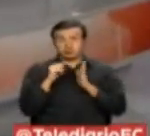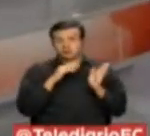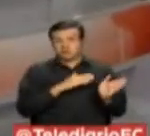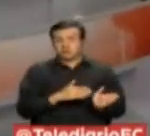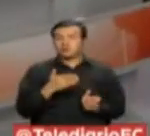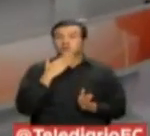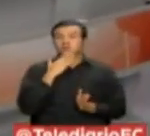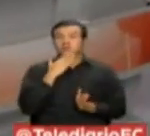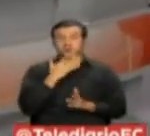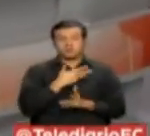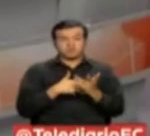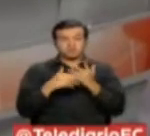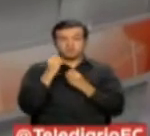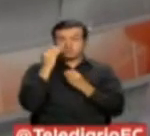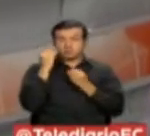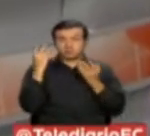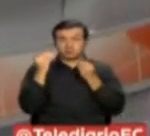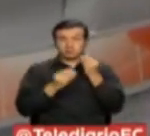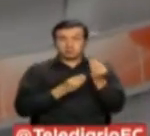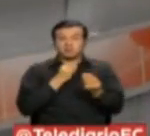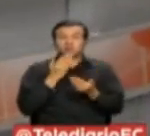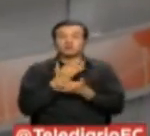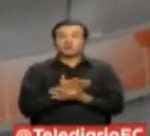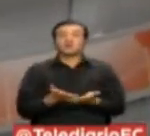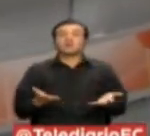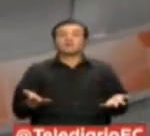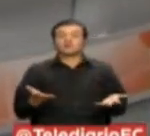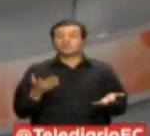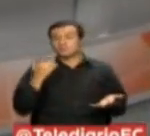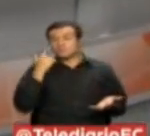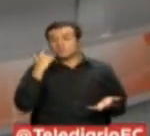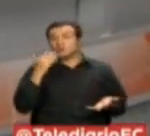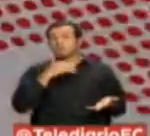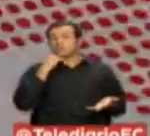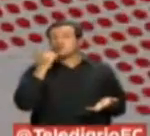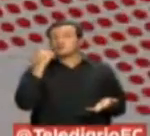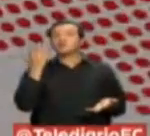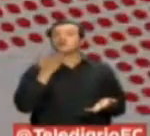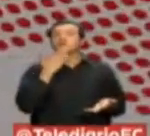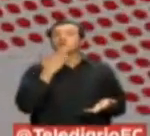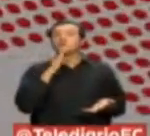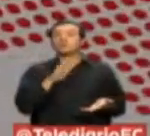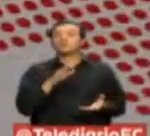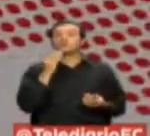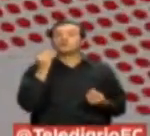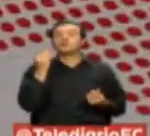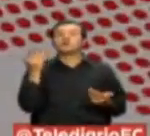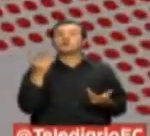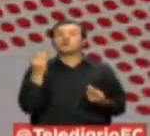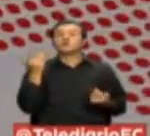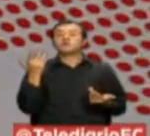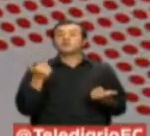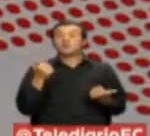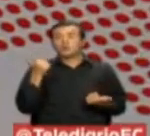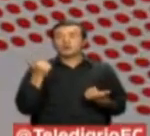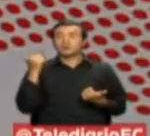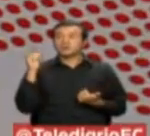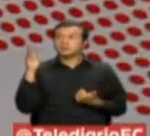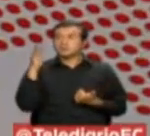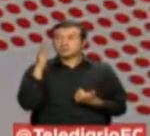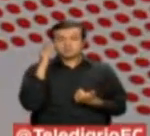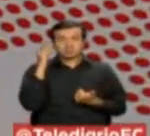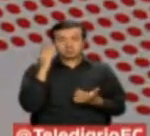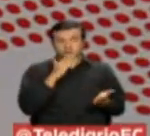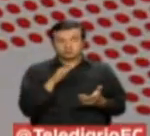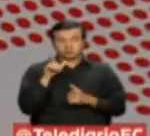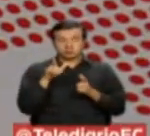través de este intercambio de información. ¿Qué es lo que se busca con esto? Ver de dónde provienen los dineros, cuáles son los destinos y si